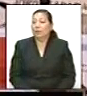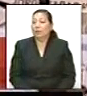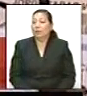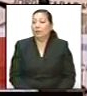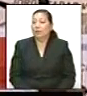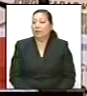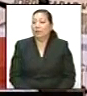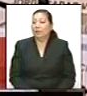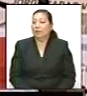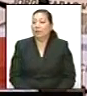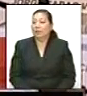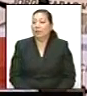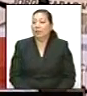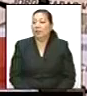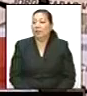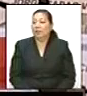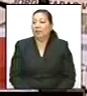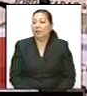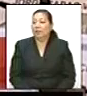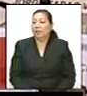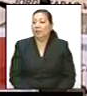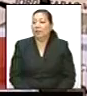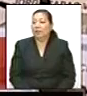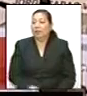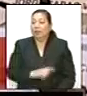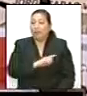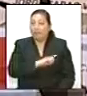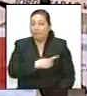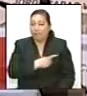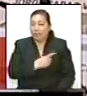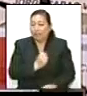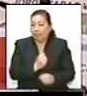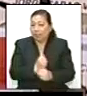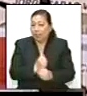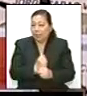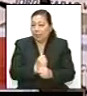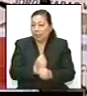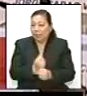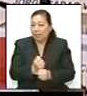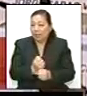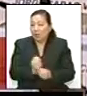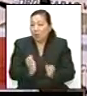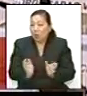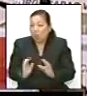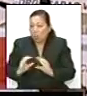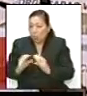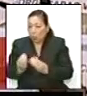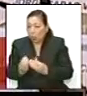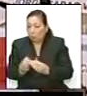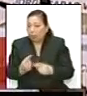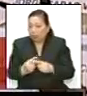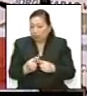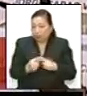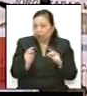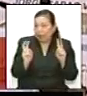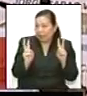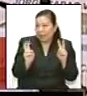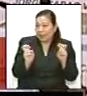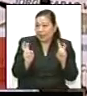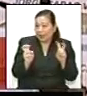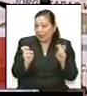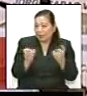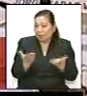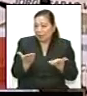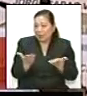sobre este fortalecimiento de la relación con los bloques se han establecido una serie de temas que están